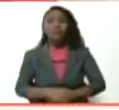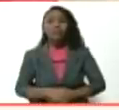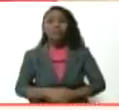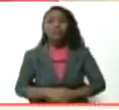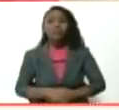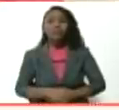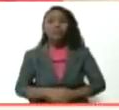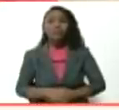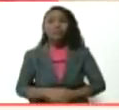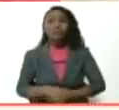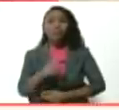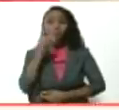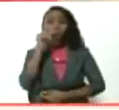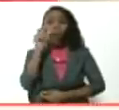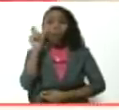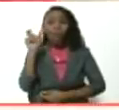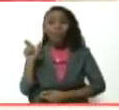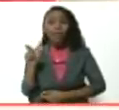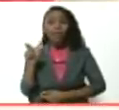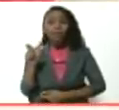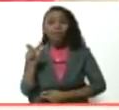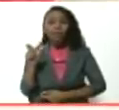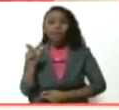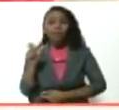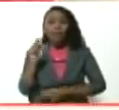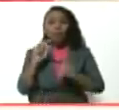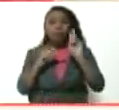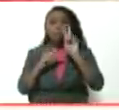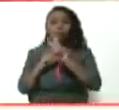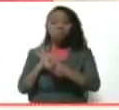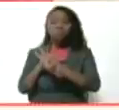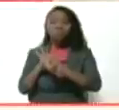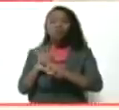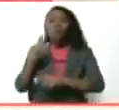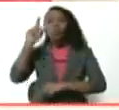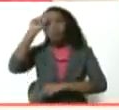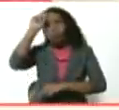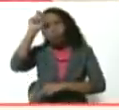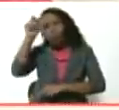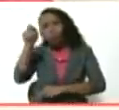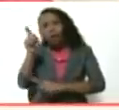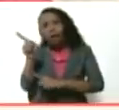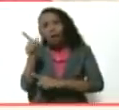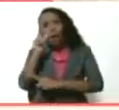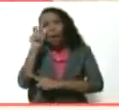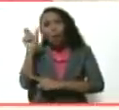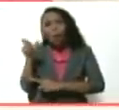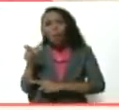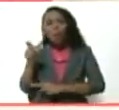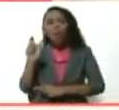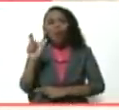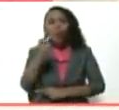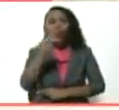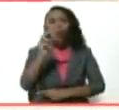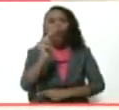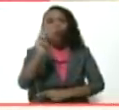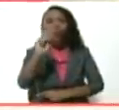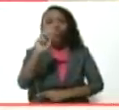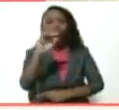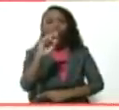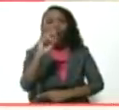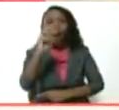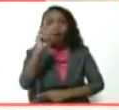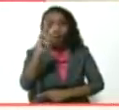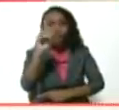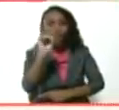Ernesto Villegas, lo vimos haciéndole, rindiéndole un homenaje a Gustavo Pereira con la humildad de siempre.